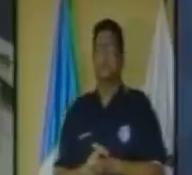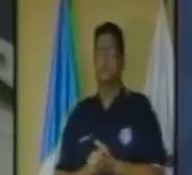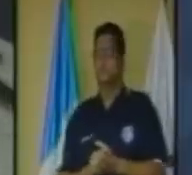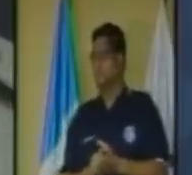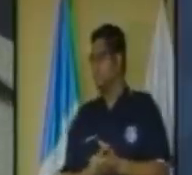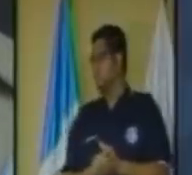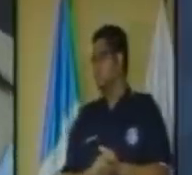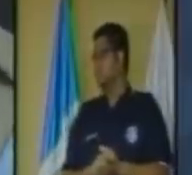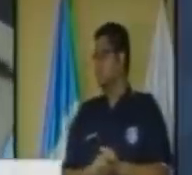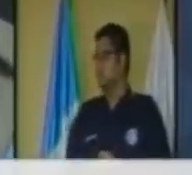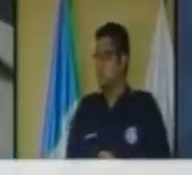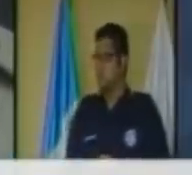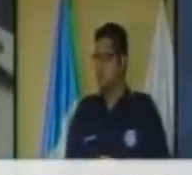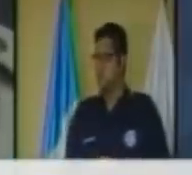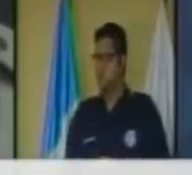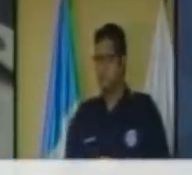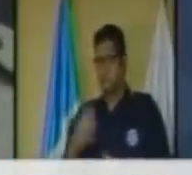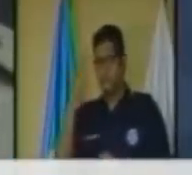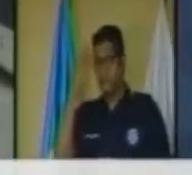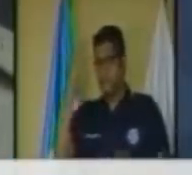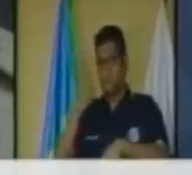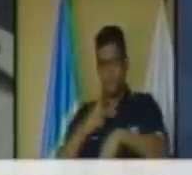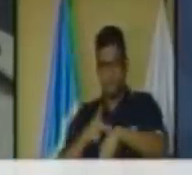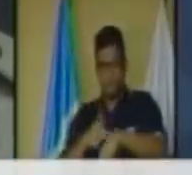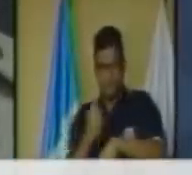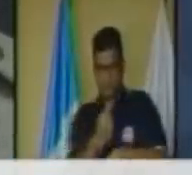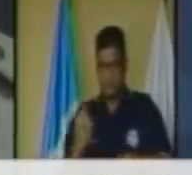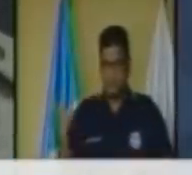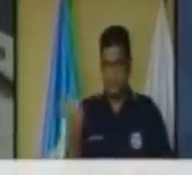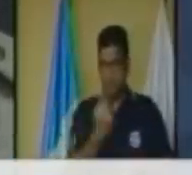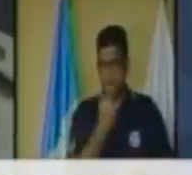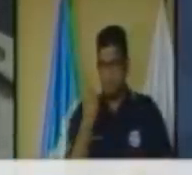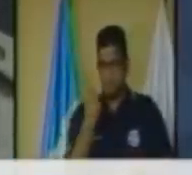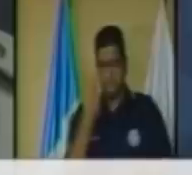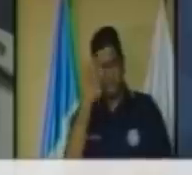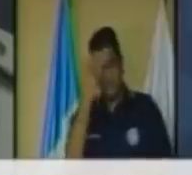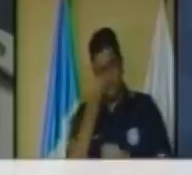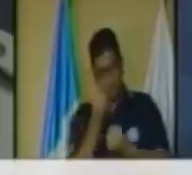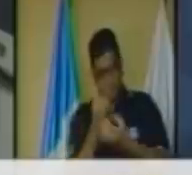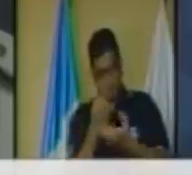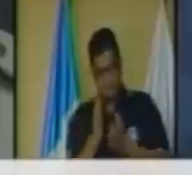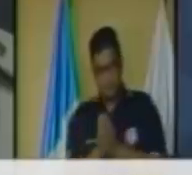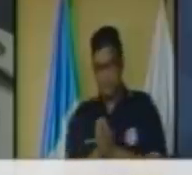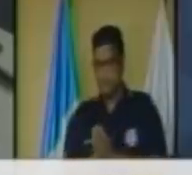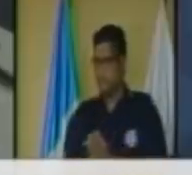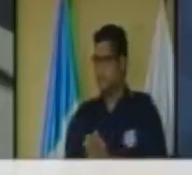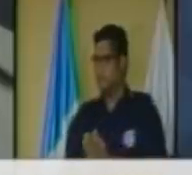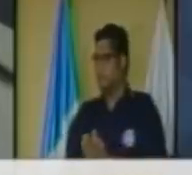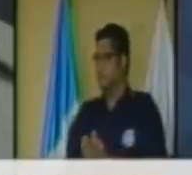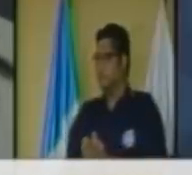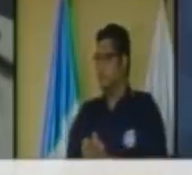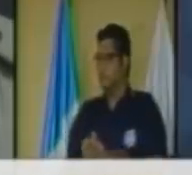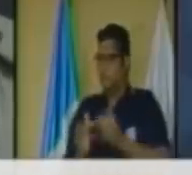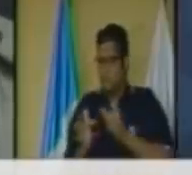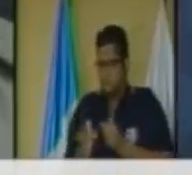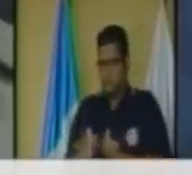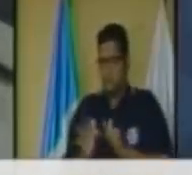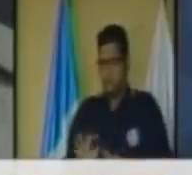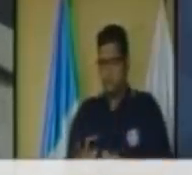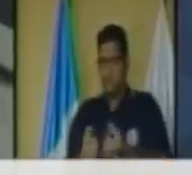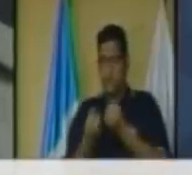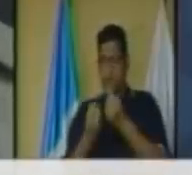Ahí está. Buenas tardes a todos, señor ministro, gracias. Voy a tratar de ser muy